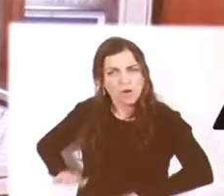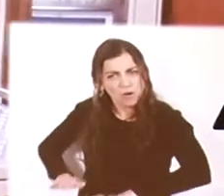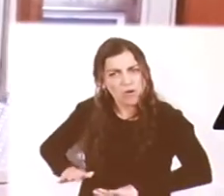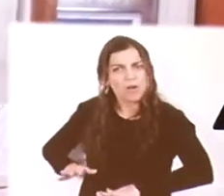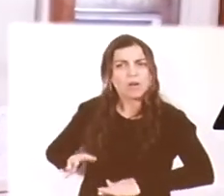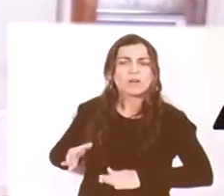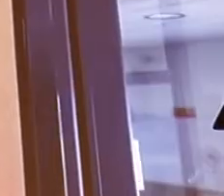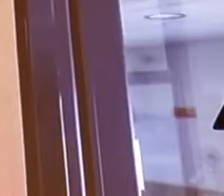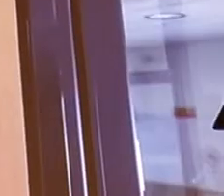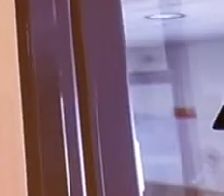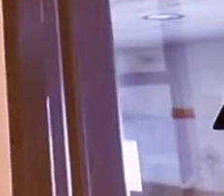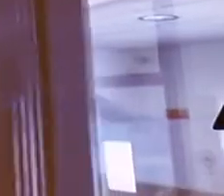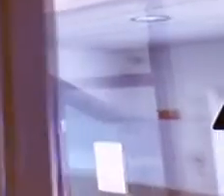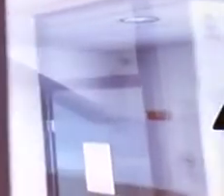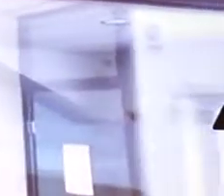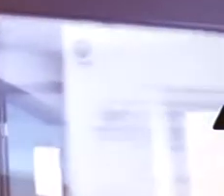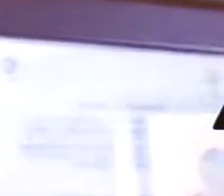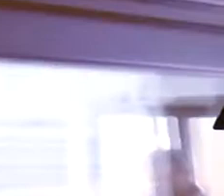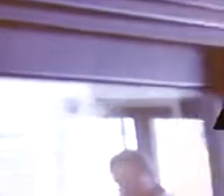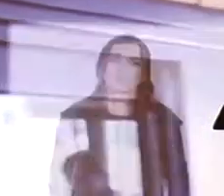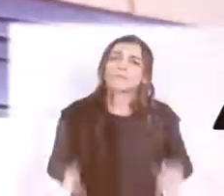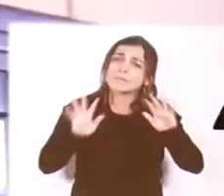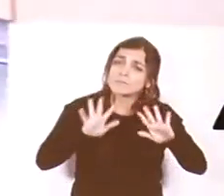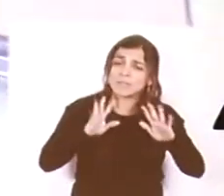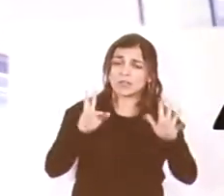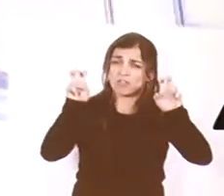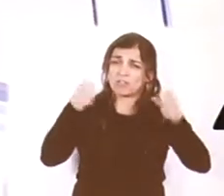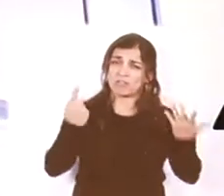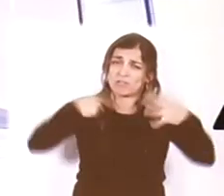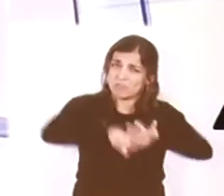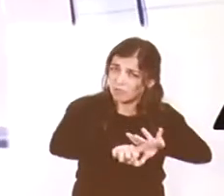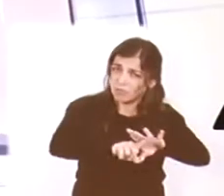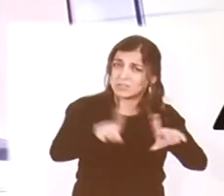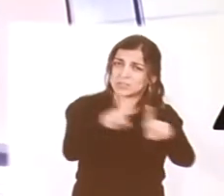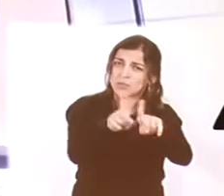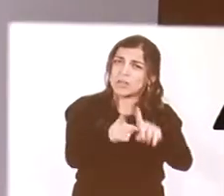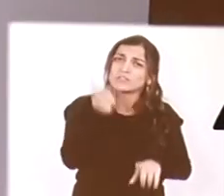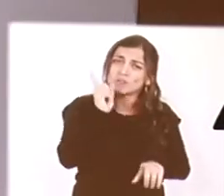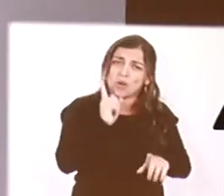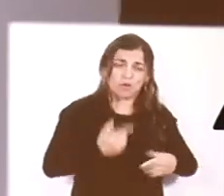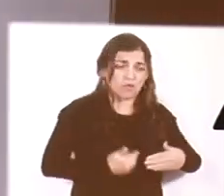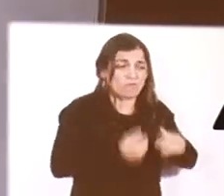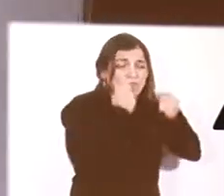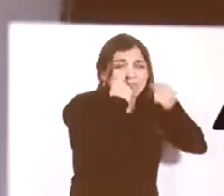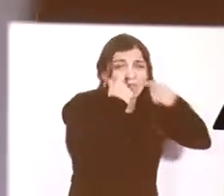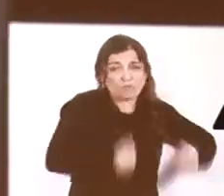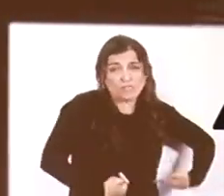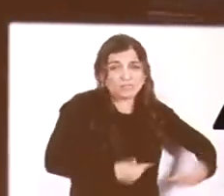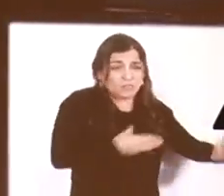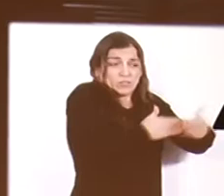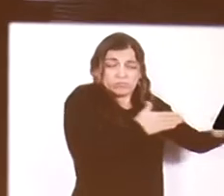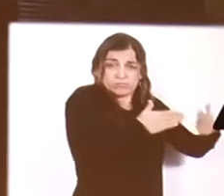con especial interés de los pictogramas en los pabellones deportivos para personas con diversidad funcional. Es